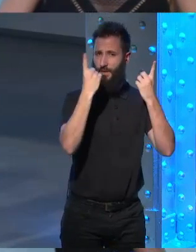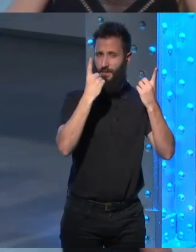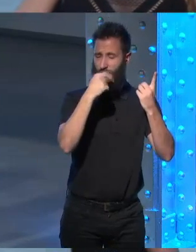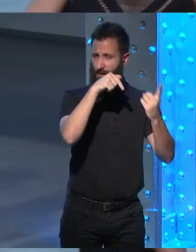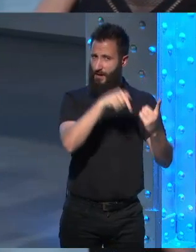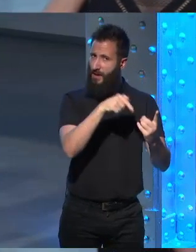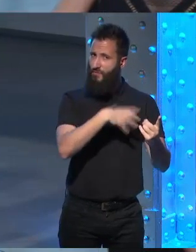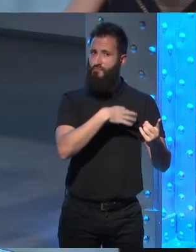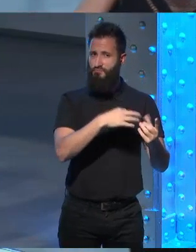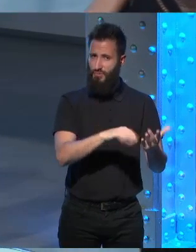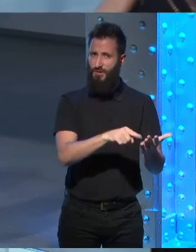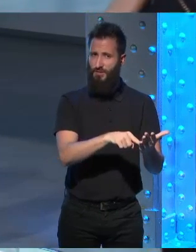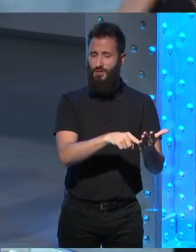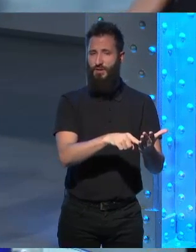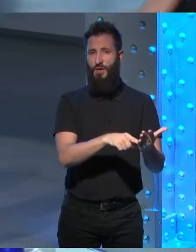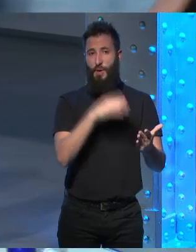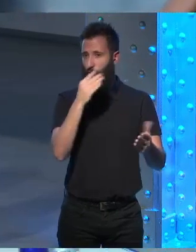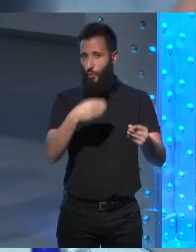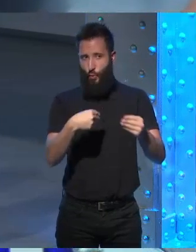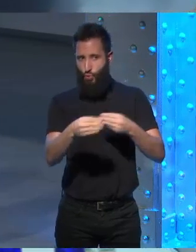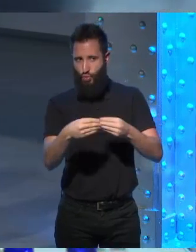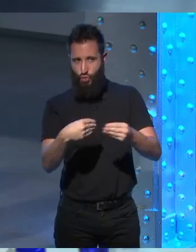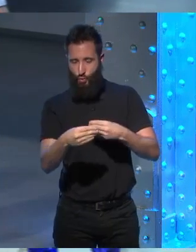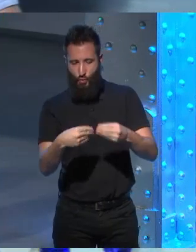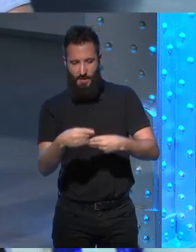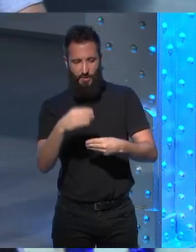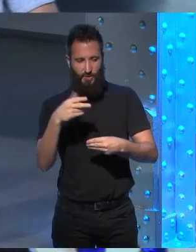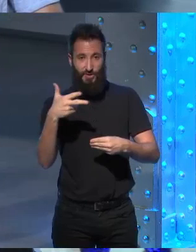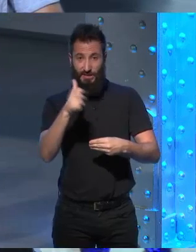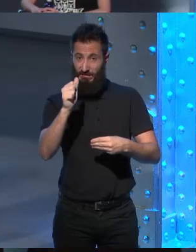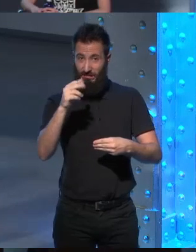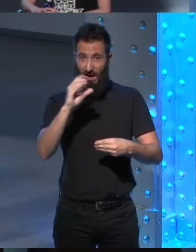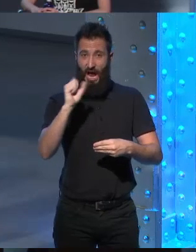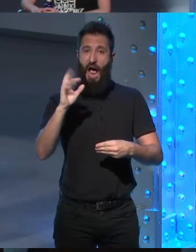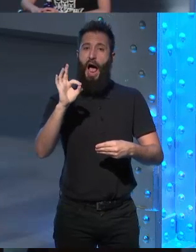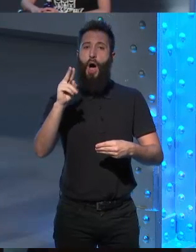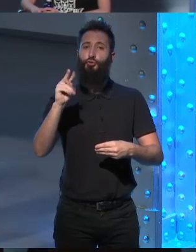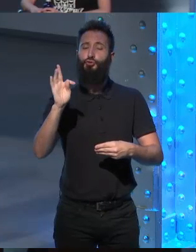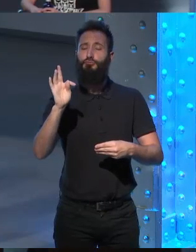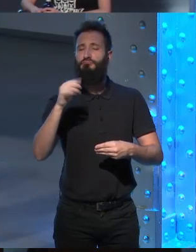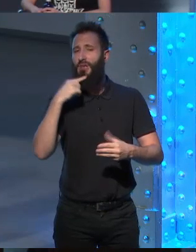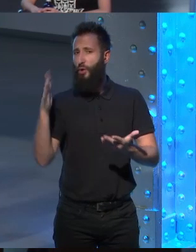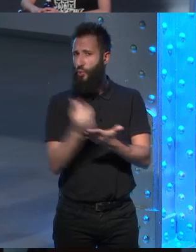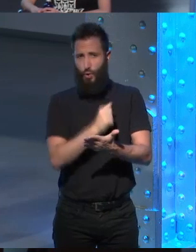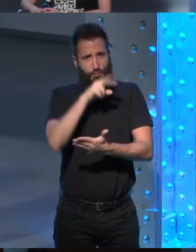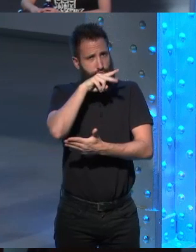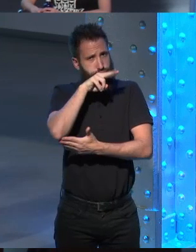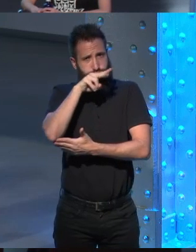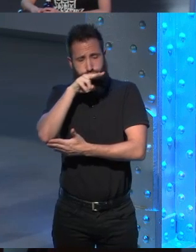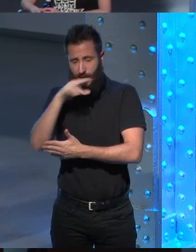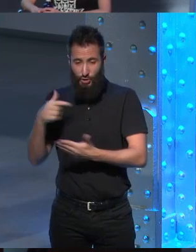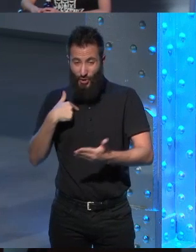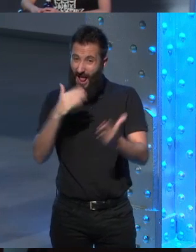el primer documento tenía, bueno, sí, claro, era todo narrativa, pero no ya en el libro me